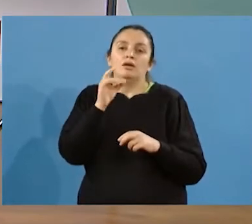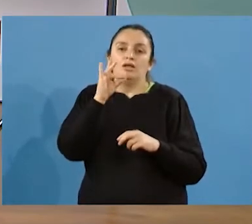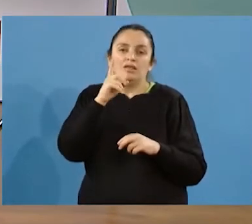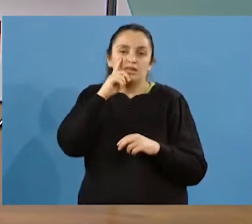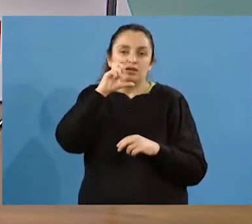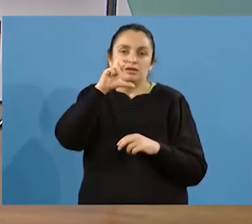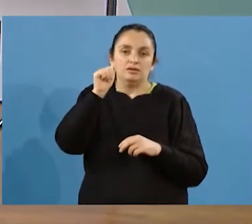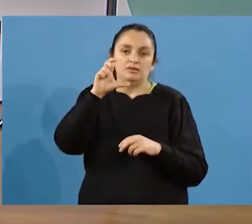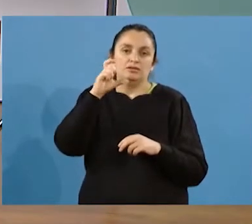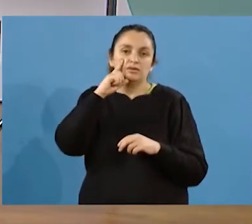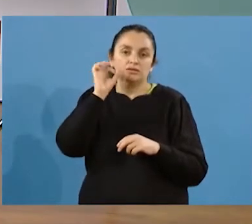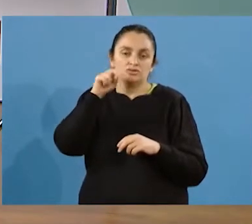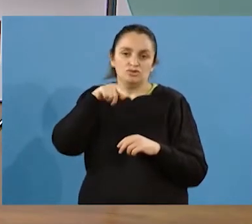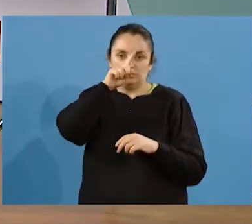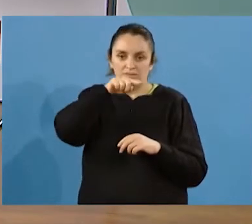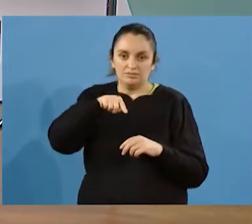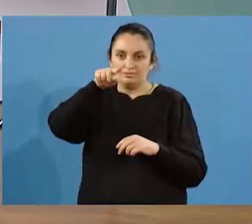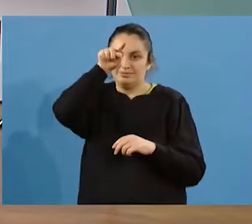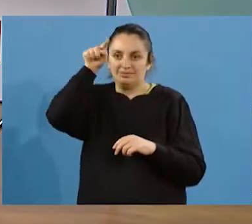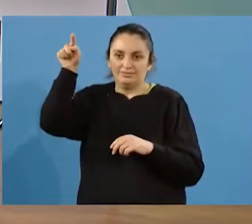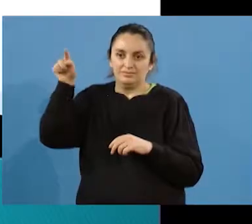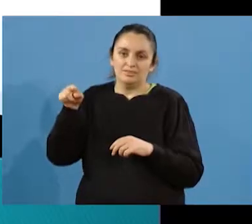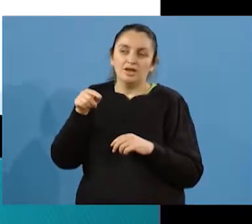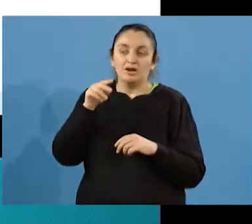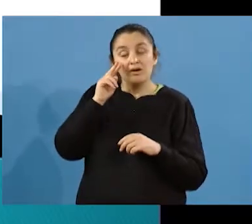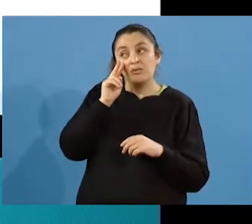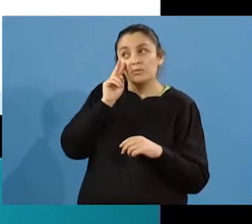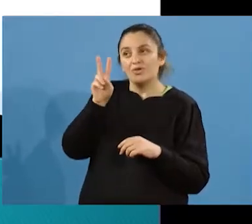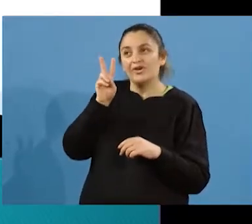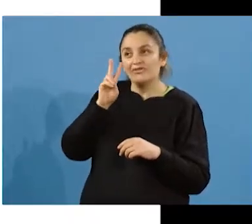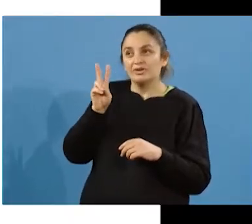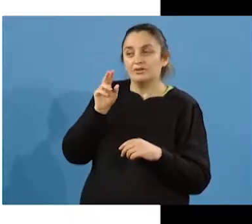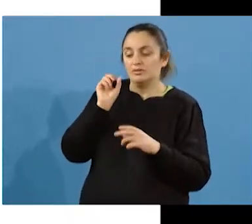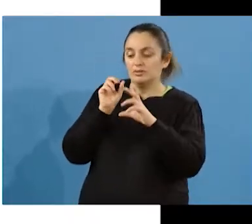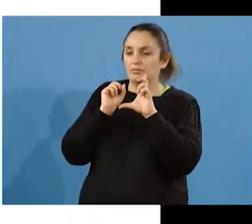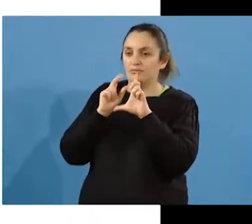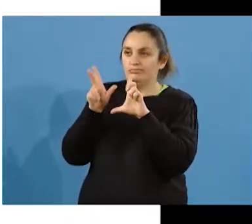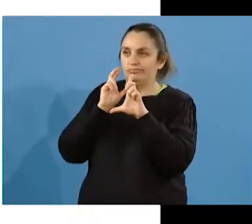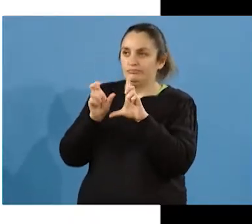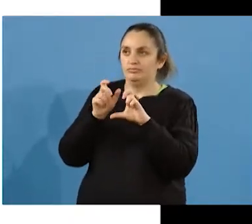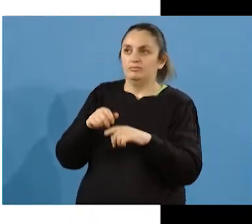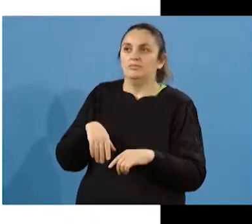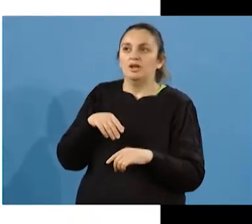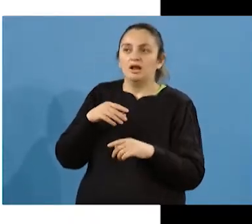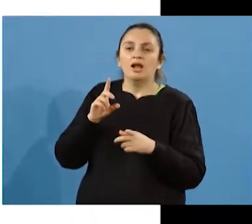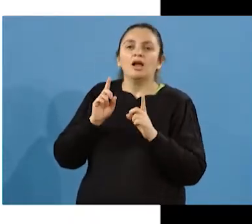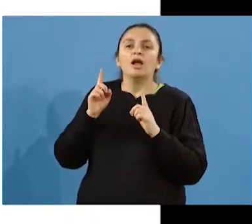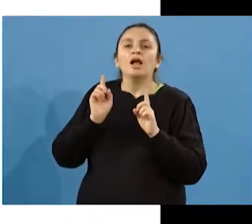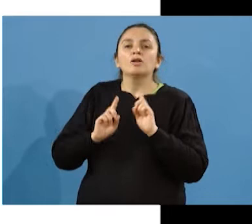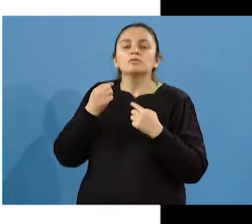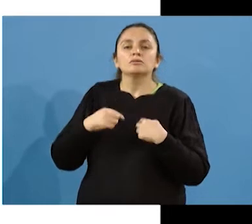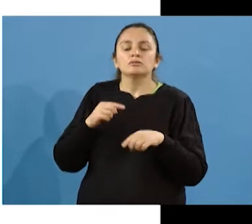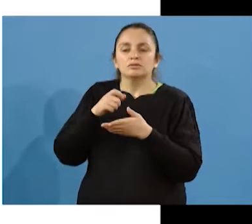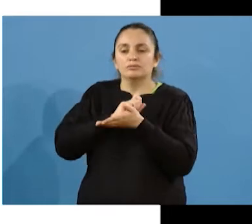power mirando algunos ejercicios que vimos la clase pasada fíjense